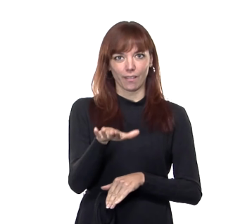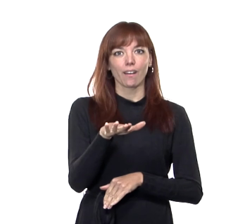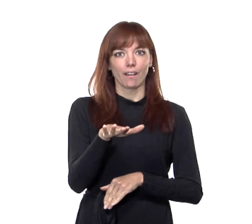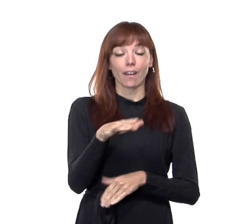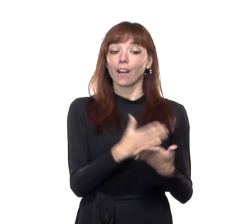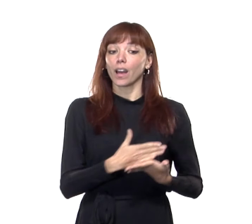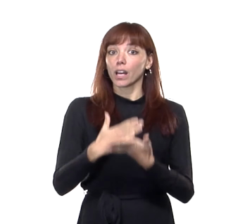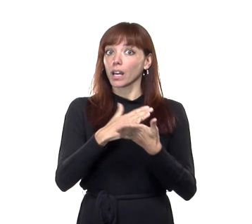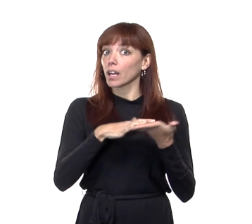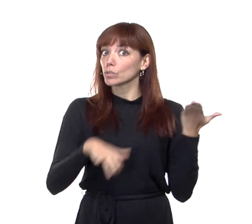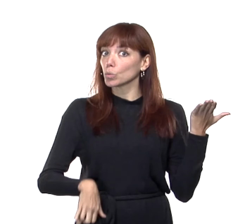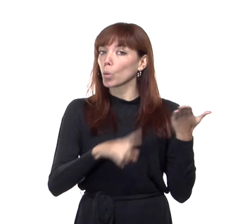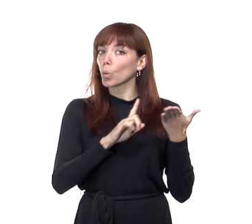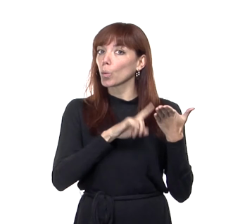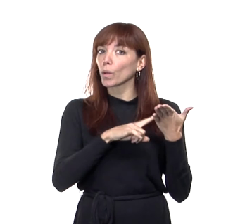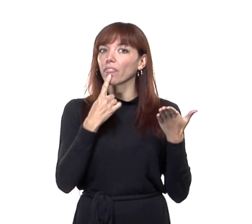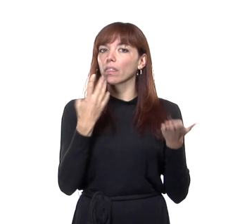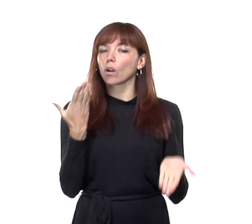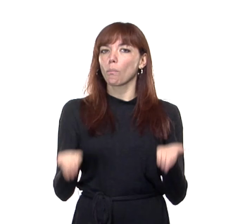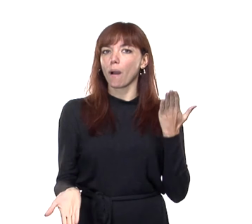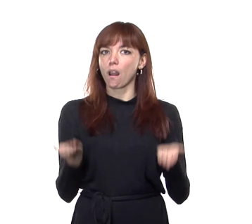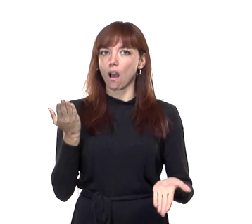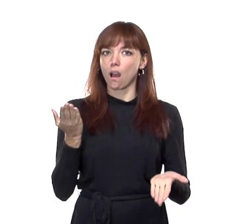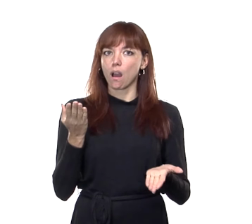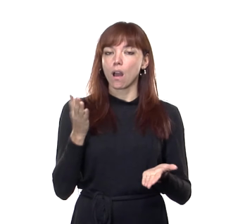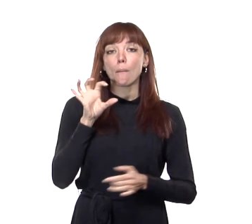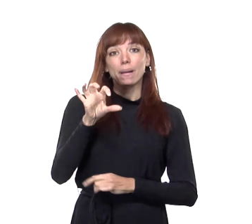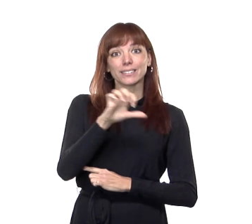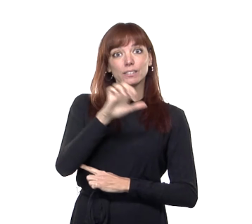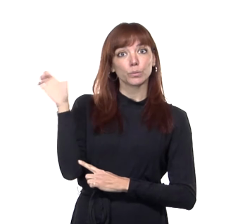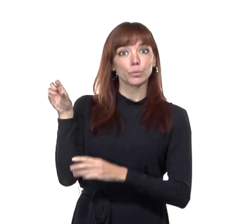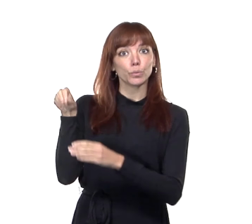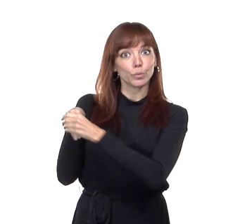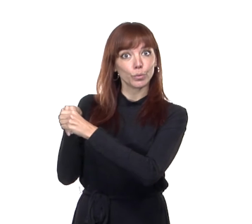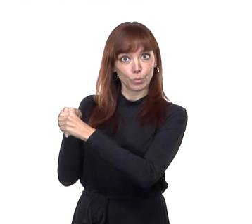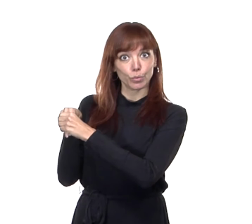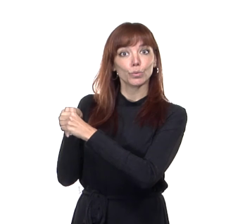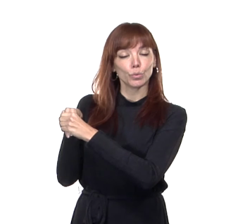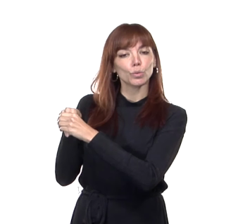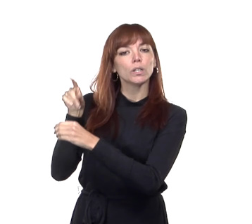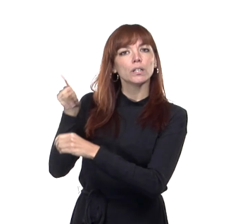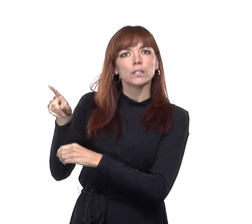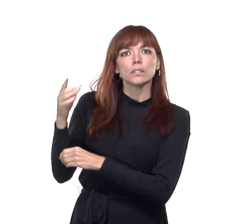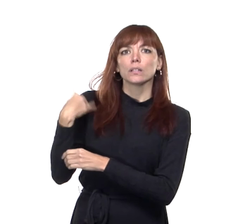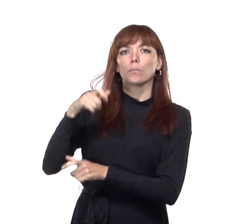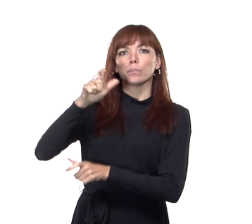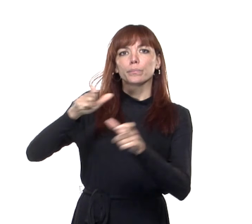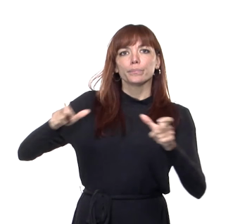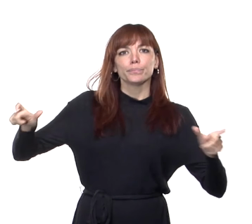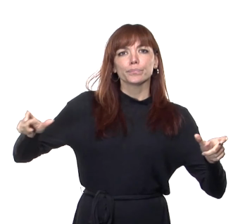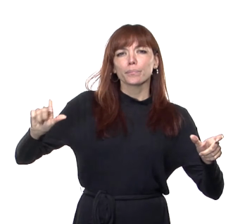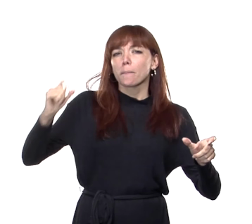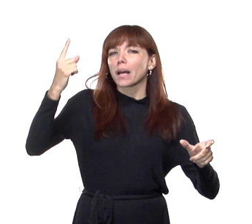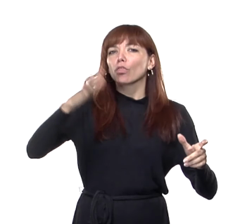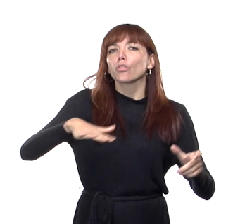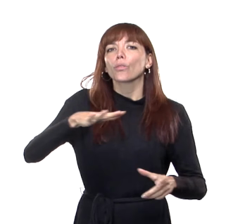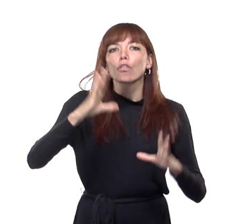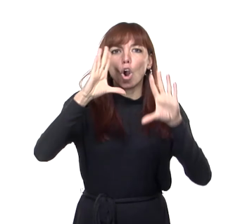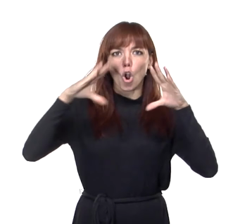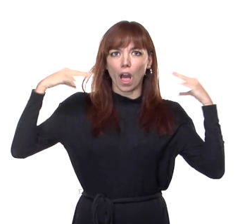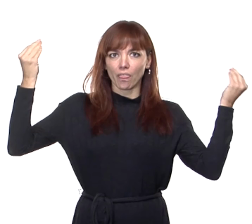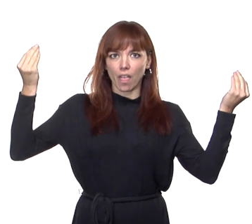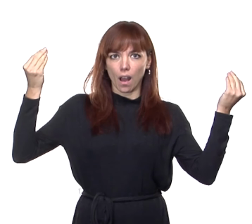un estudio que compara el país en europa en el que se tenían más datos de la población que holanda con